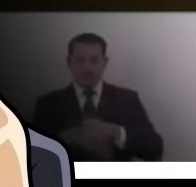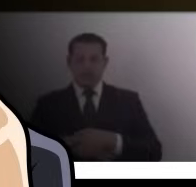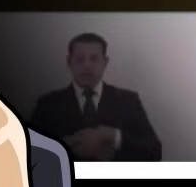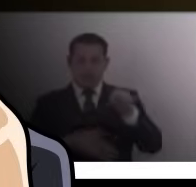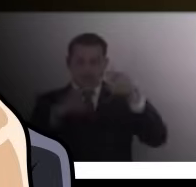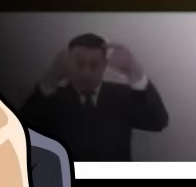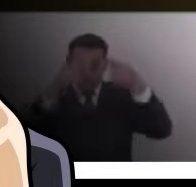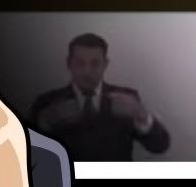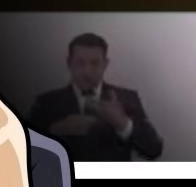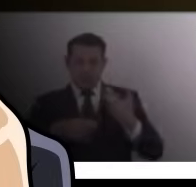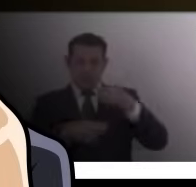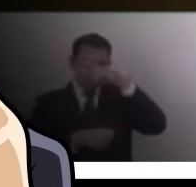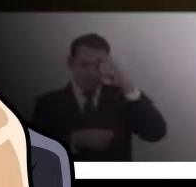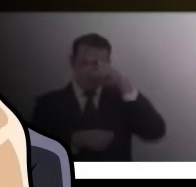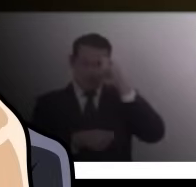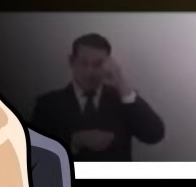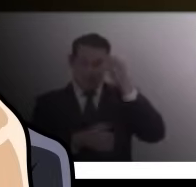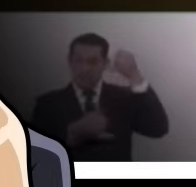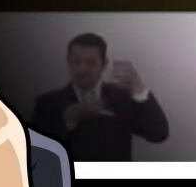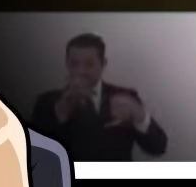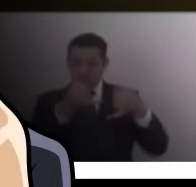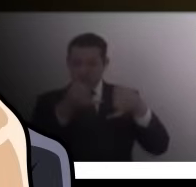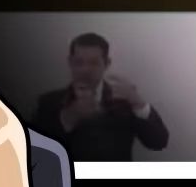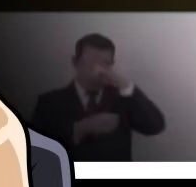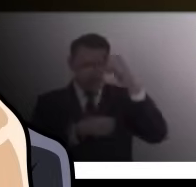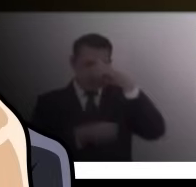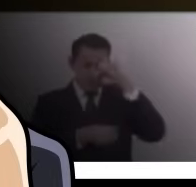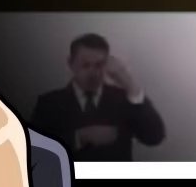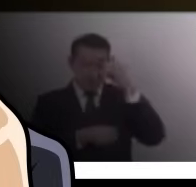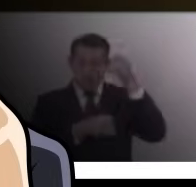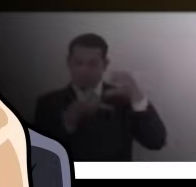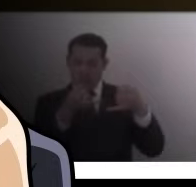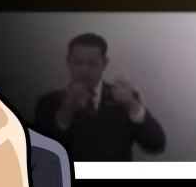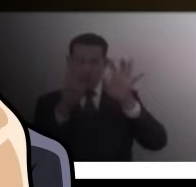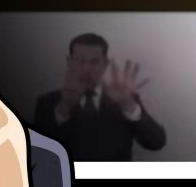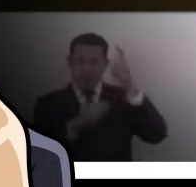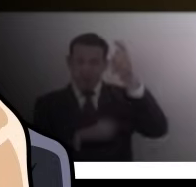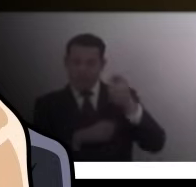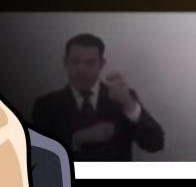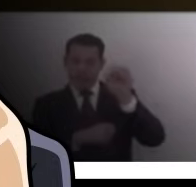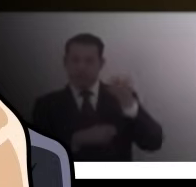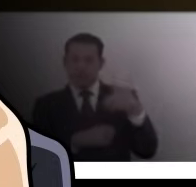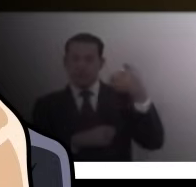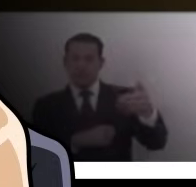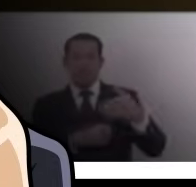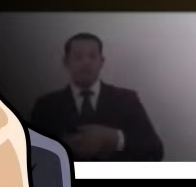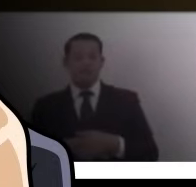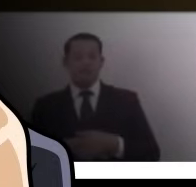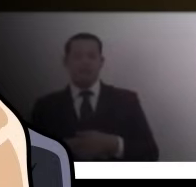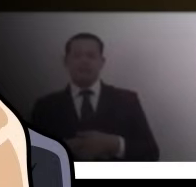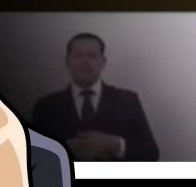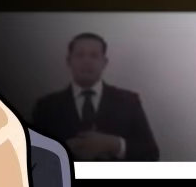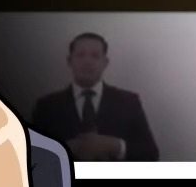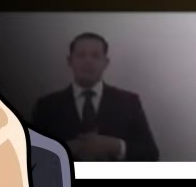Y con ese presupuesto nosotros trabajamos. Y finalizamos y trabajamos los últimos 8 meses de ese año.